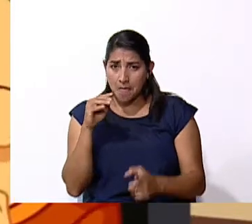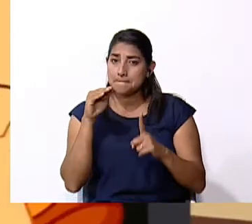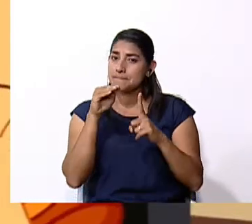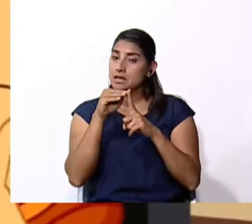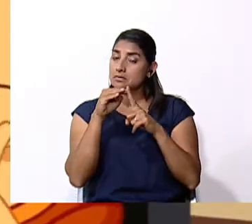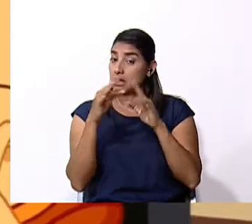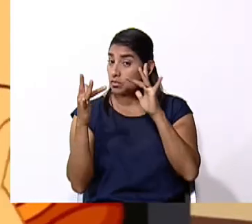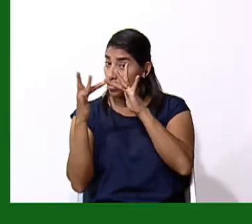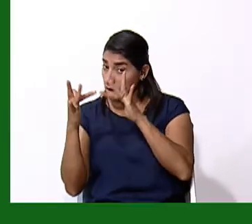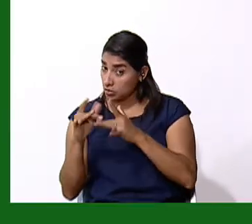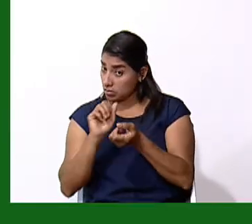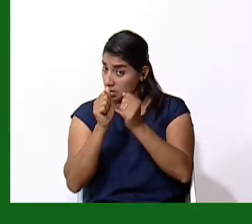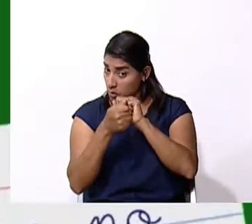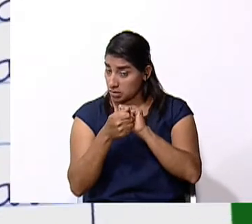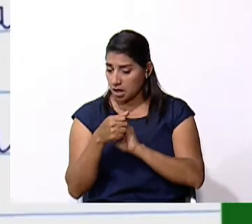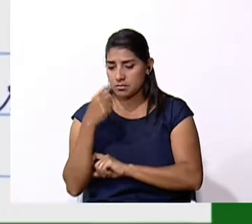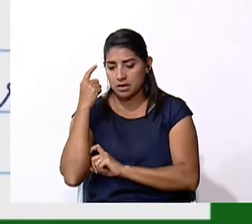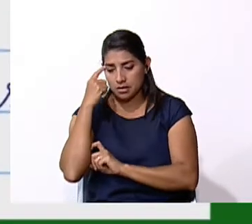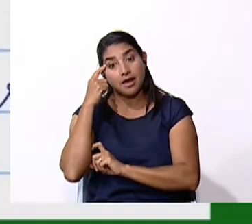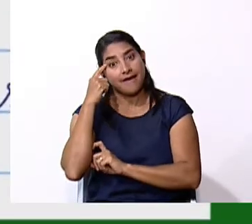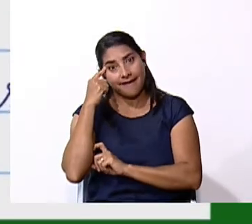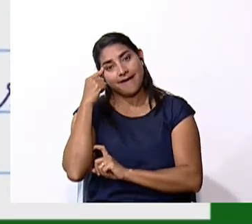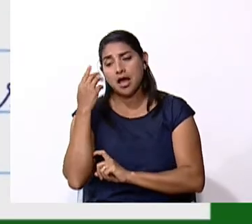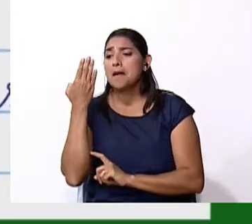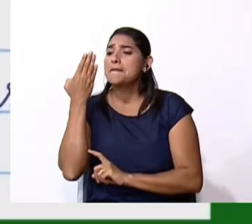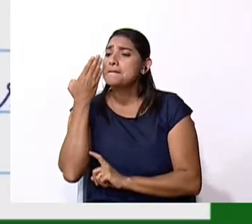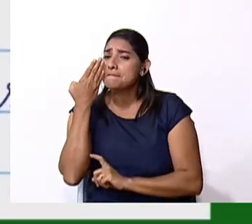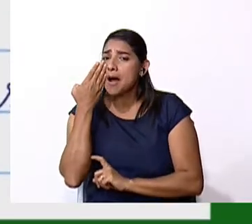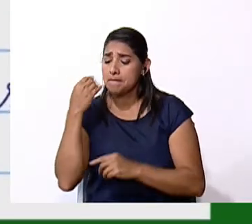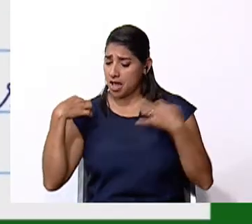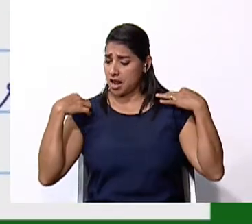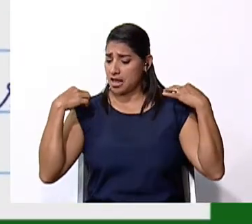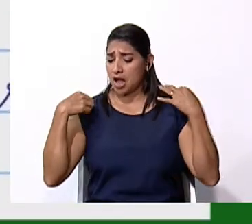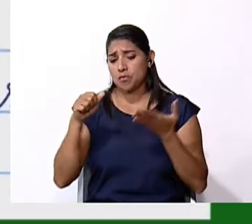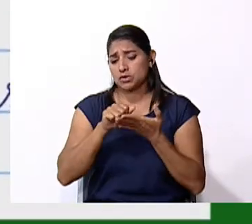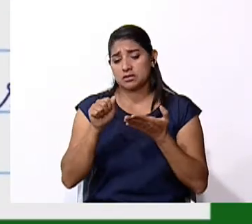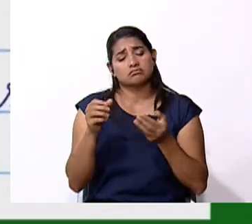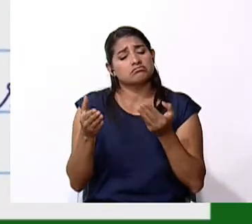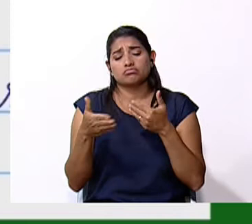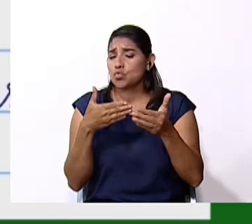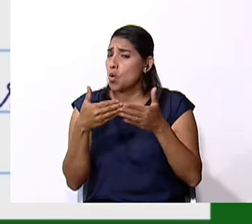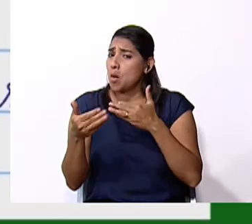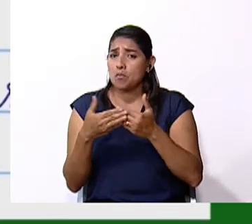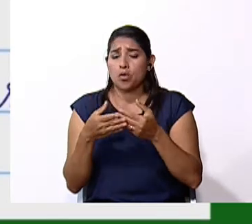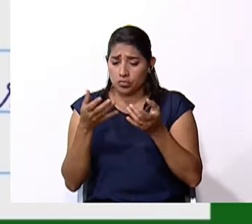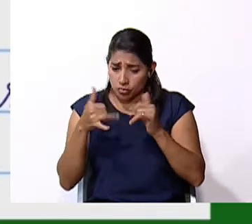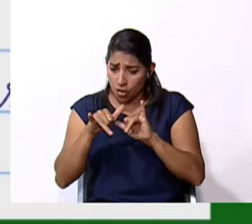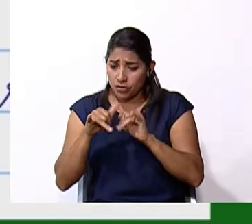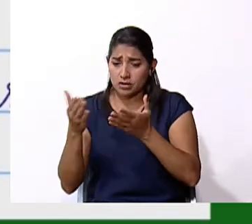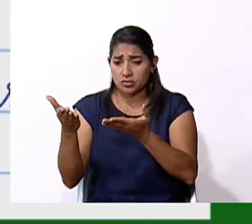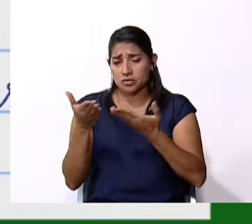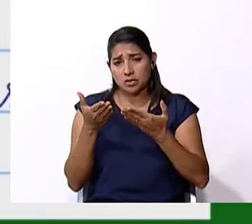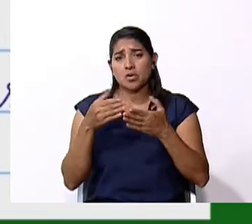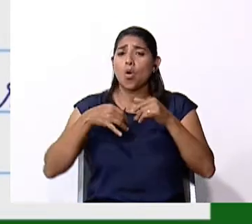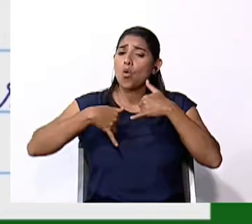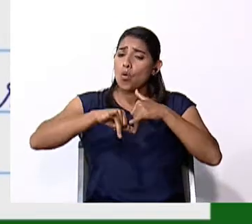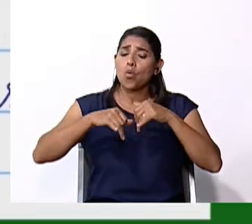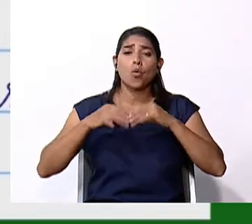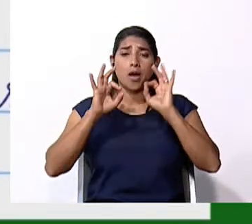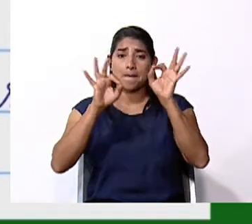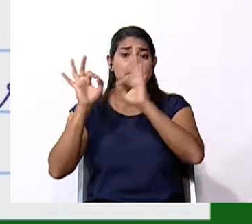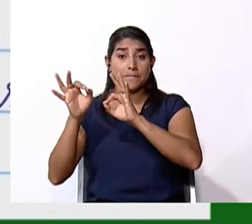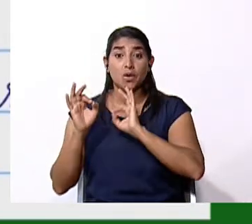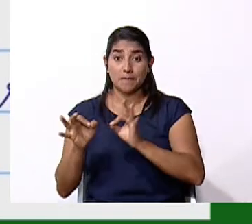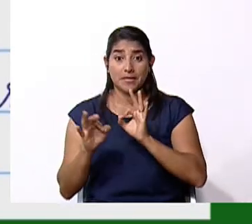conectores. Veamos. Mamá, lo de la camiseta ya no importa. Aunque no la tenía, jugué genial.